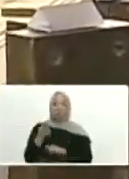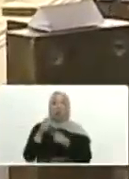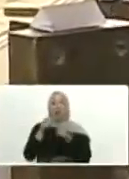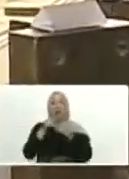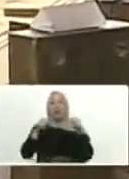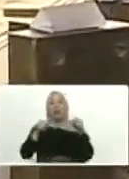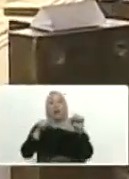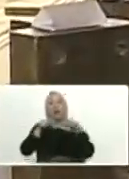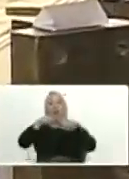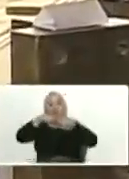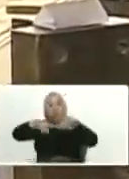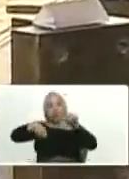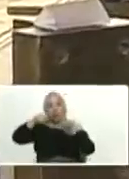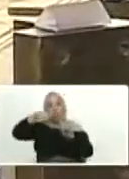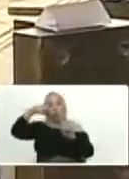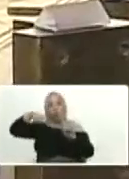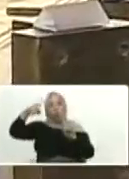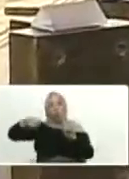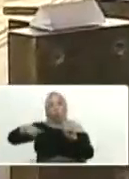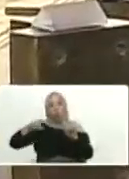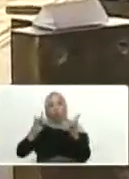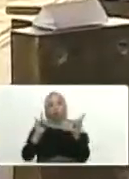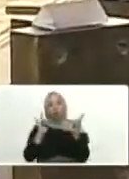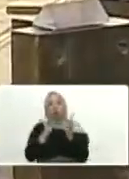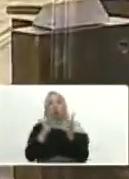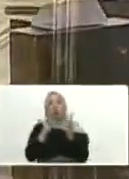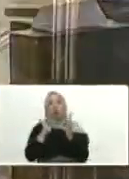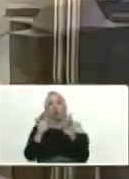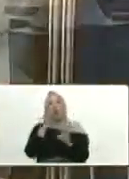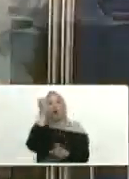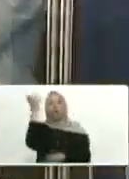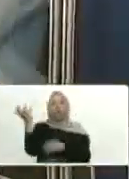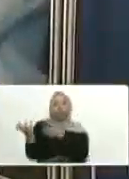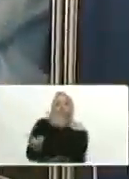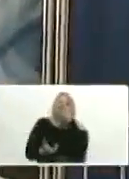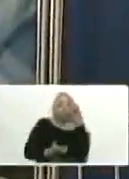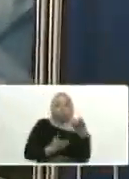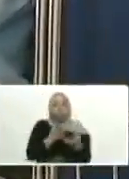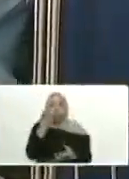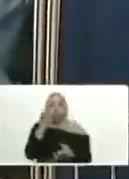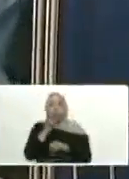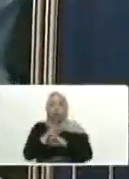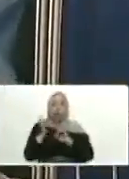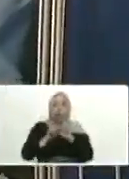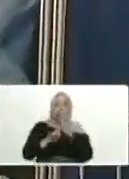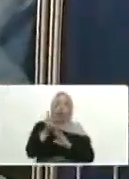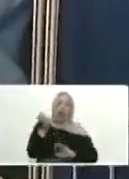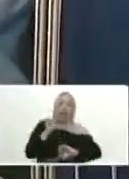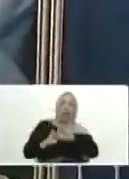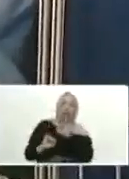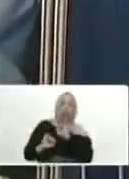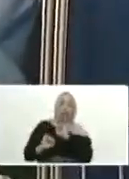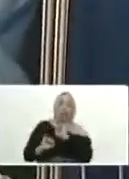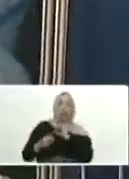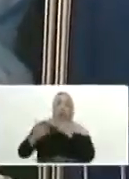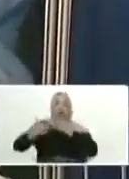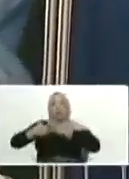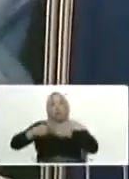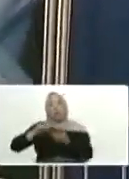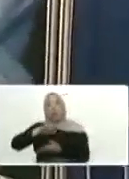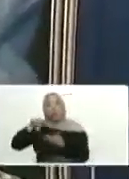para evitar arco eléctrico o posibles explosiones presidente entonces desarrollamos conjuntamente con la empresa nacional